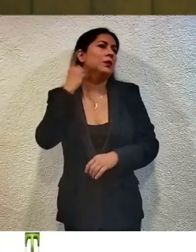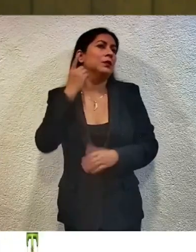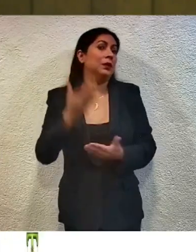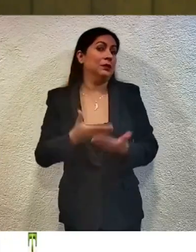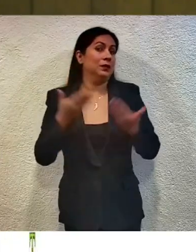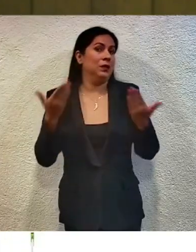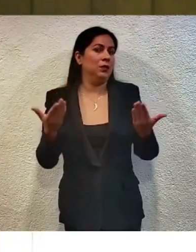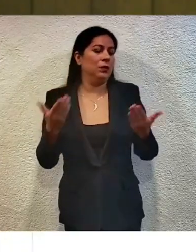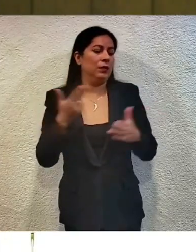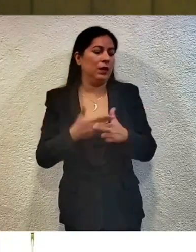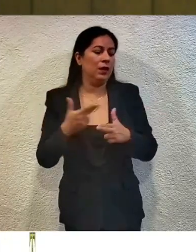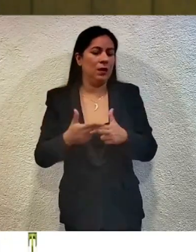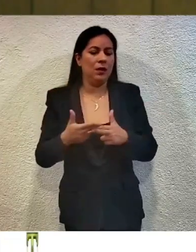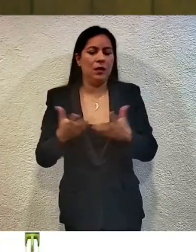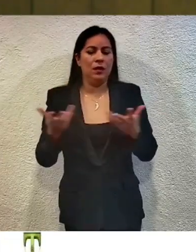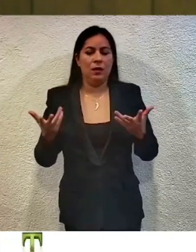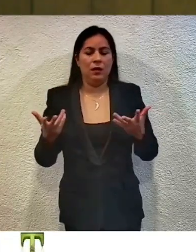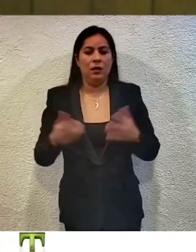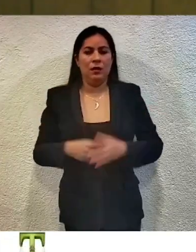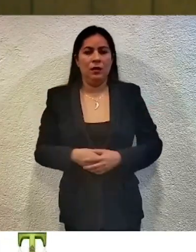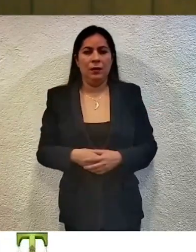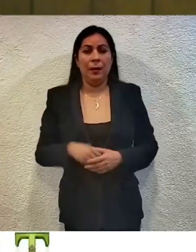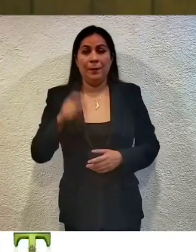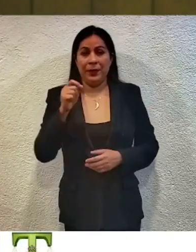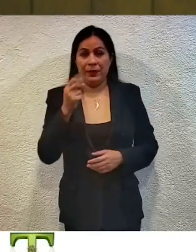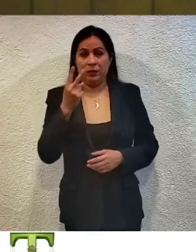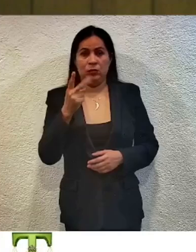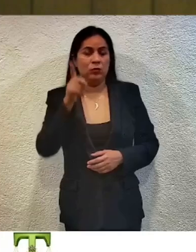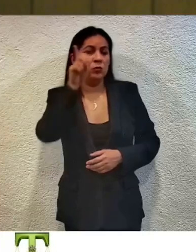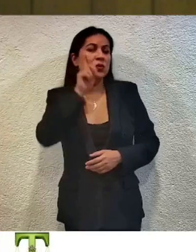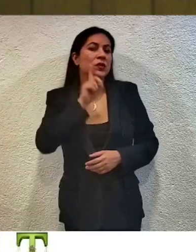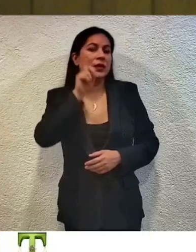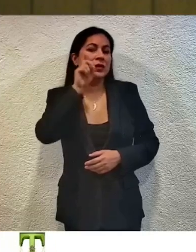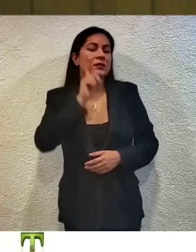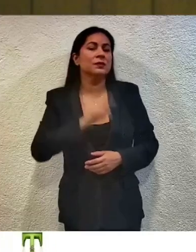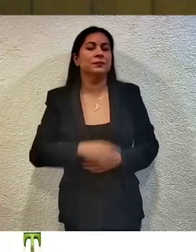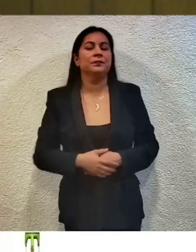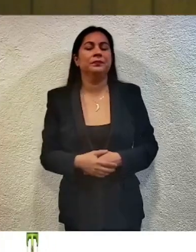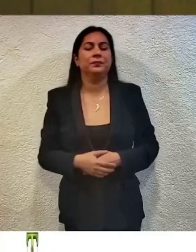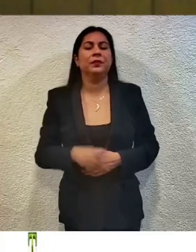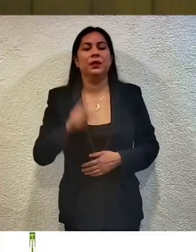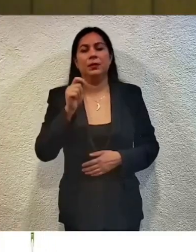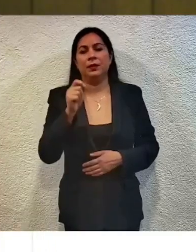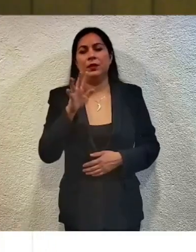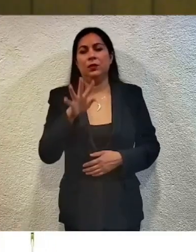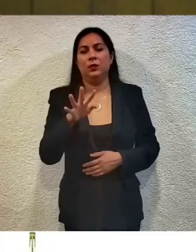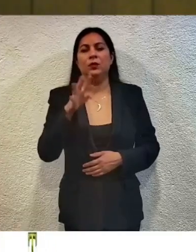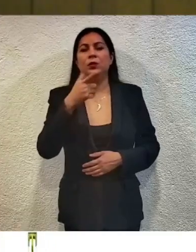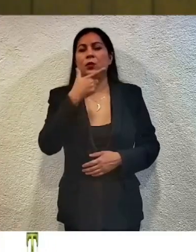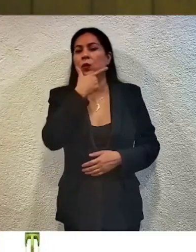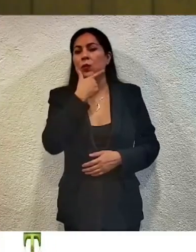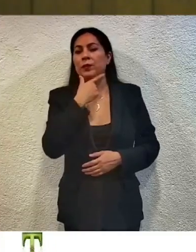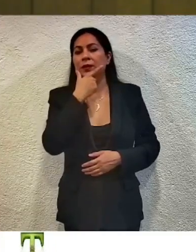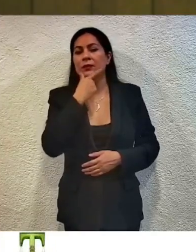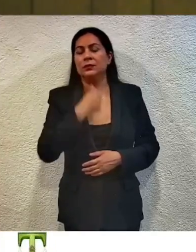punto daría 22 mujeres y 24 hombres.